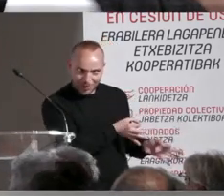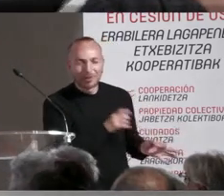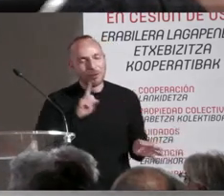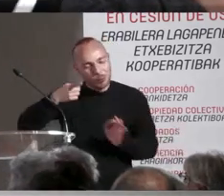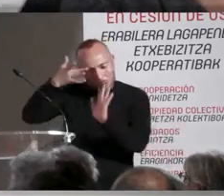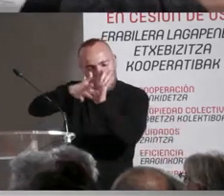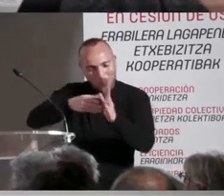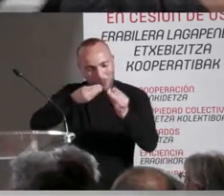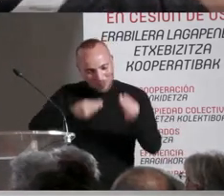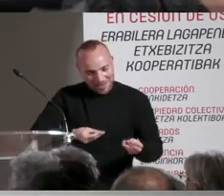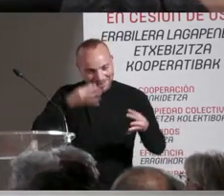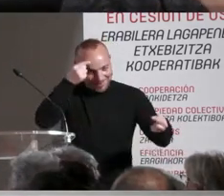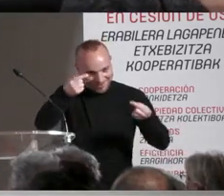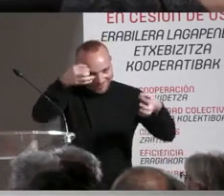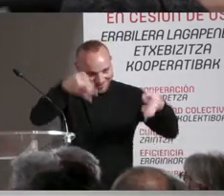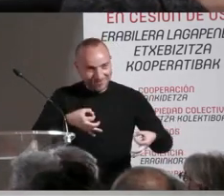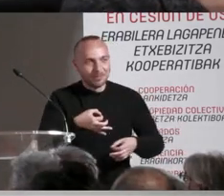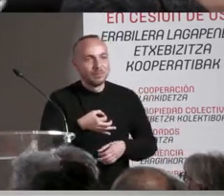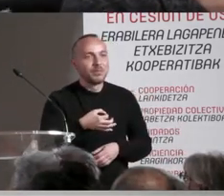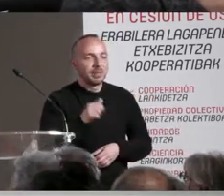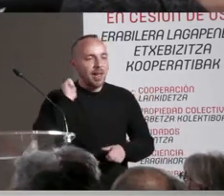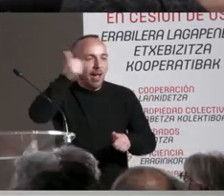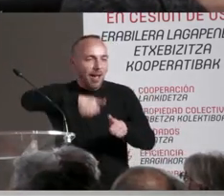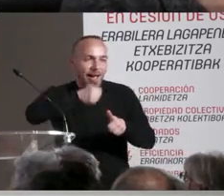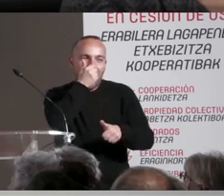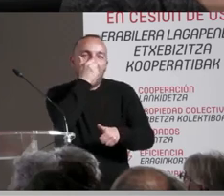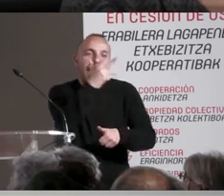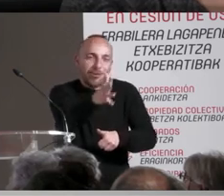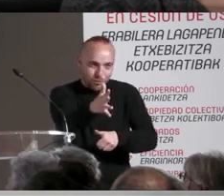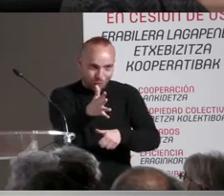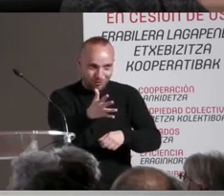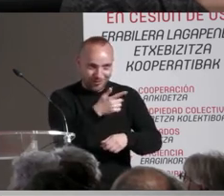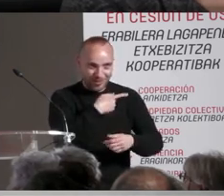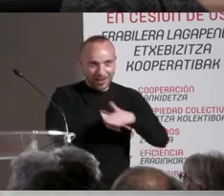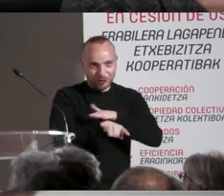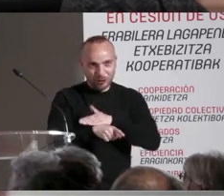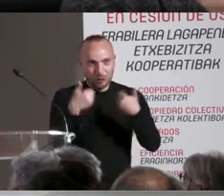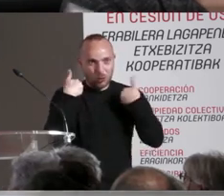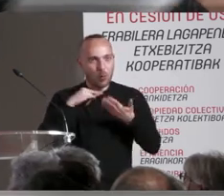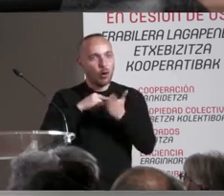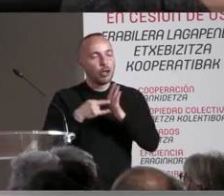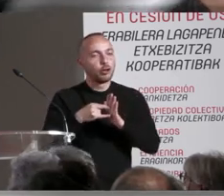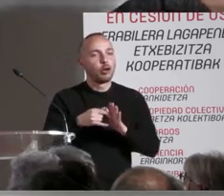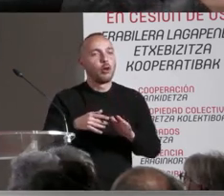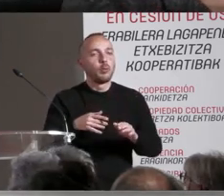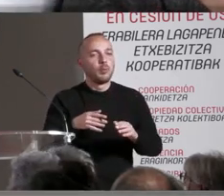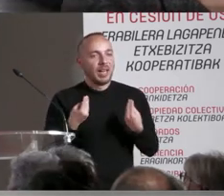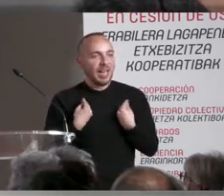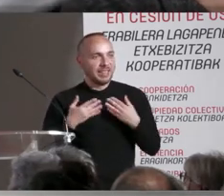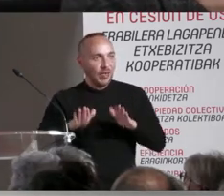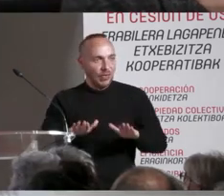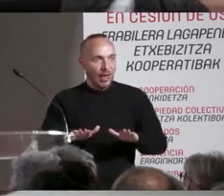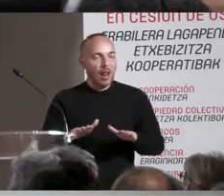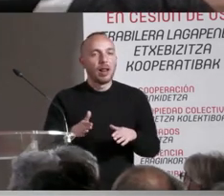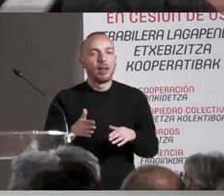cuentas bien. Bueno, llevan unos cuantos años gestionando este proyecto residencial en un terreno que, bueno, las fotos, la